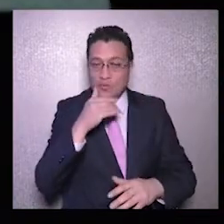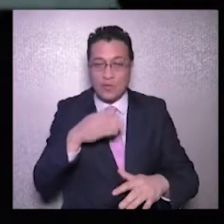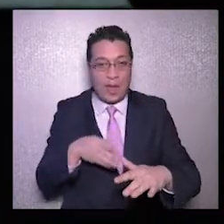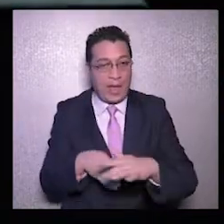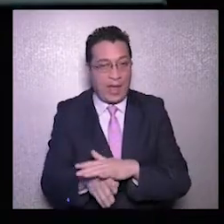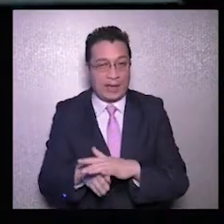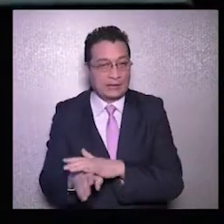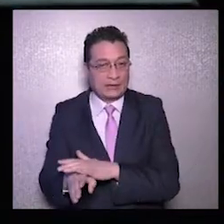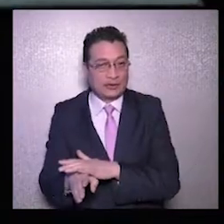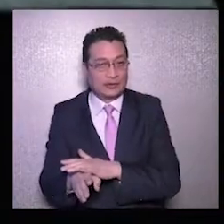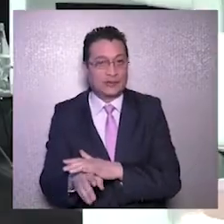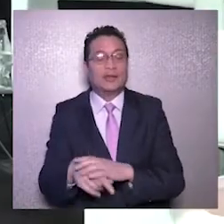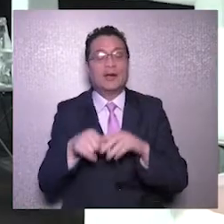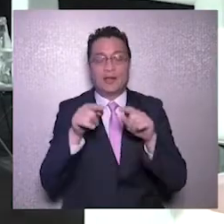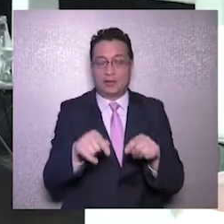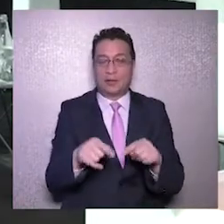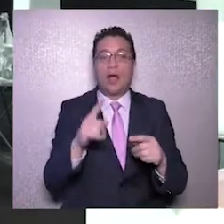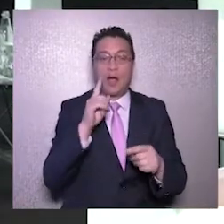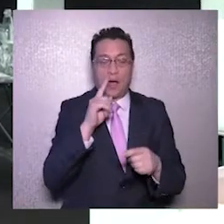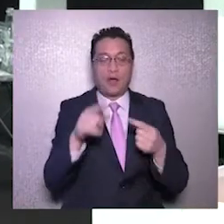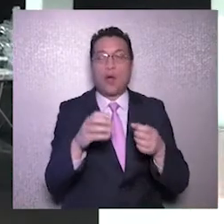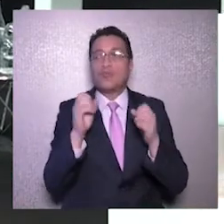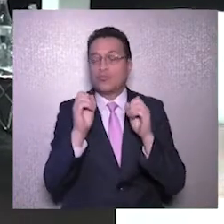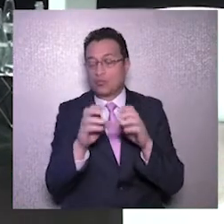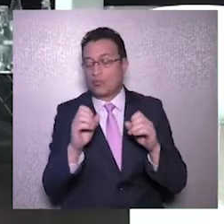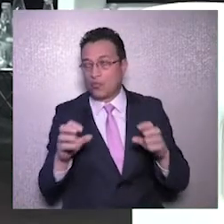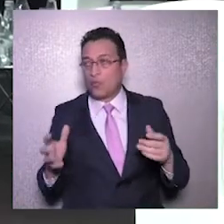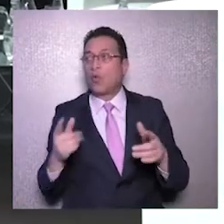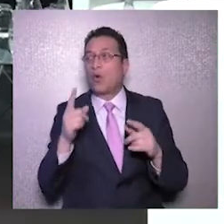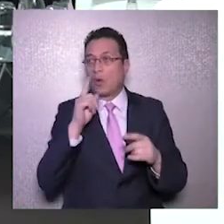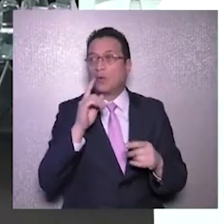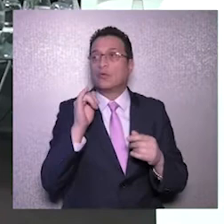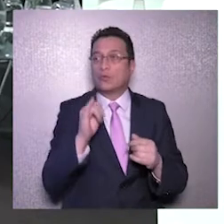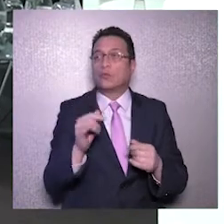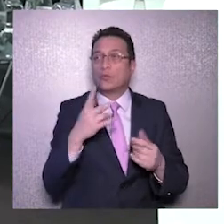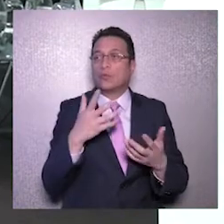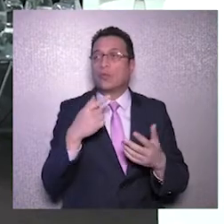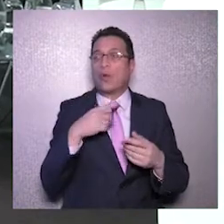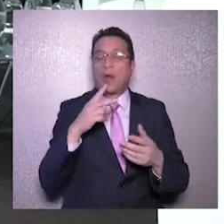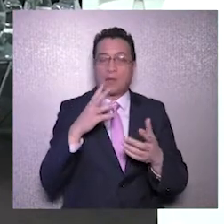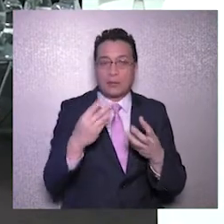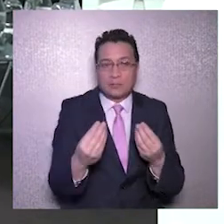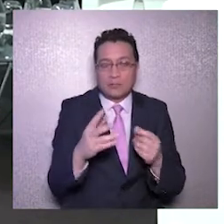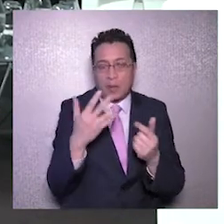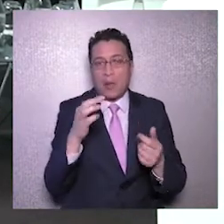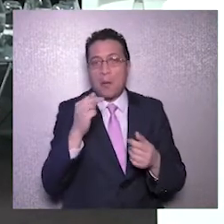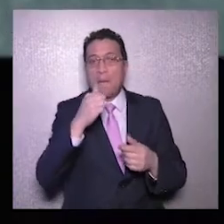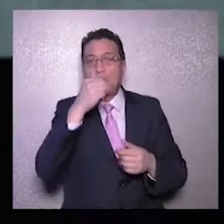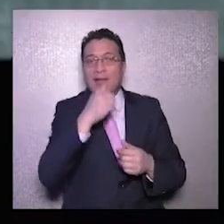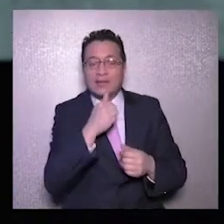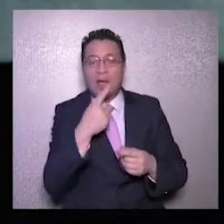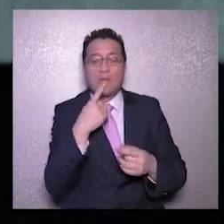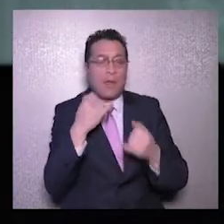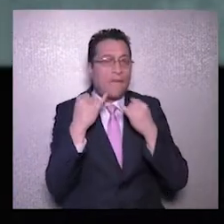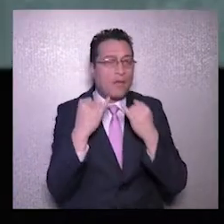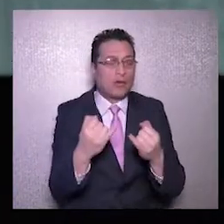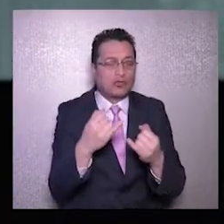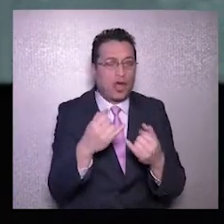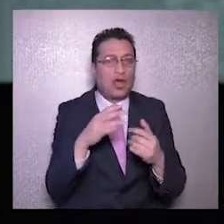¿ya?, en la cual, por supuesto, existen un montón de bemoles con respecto a la privacidad y la seguridad de los